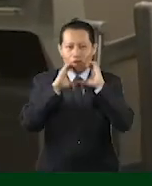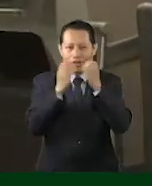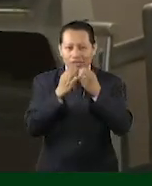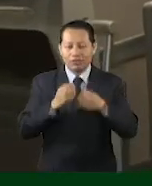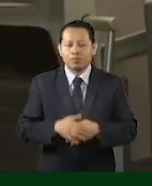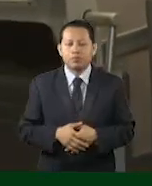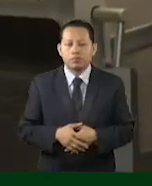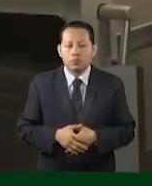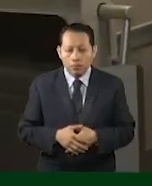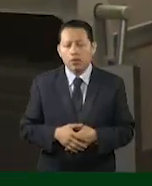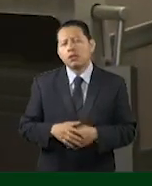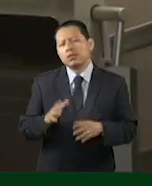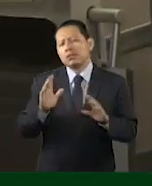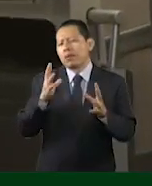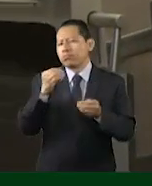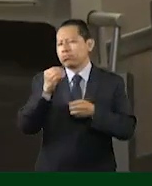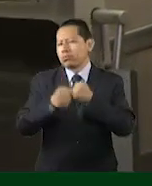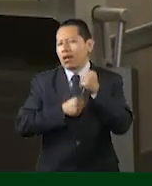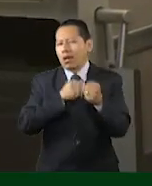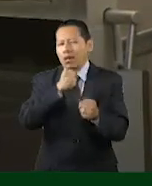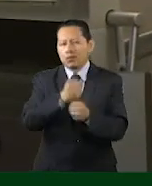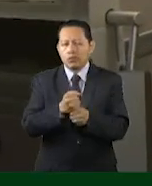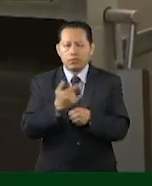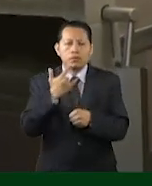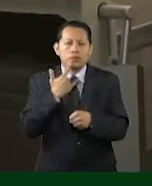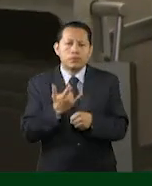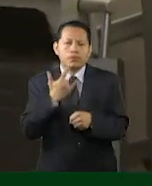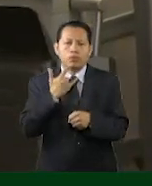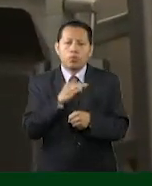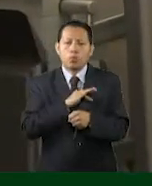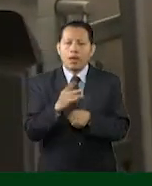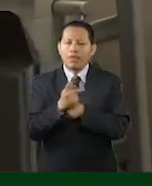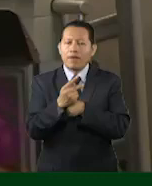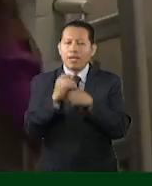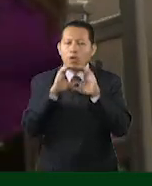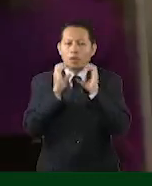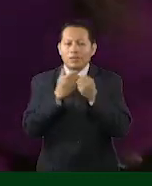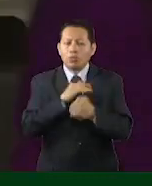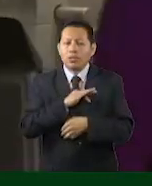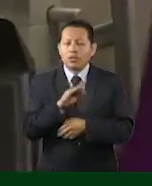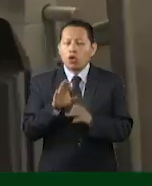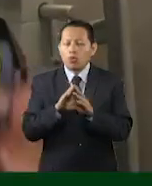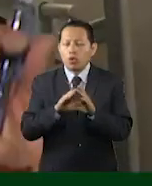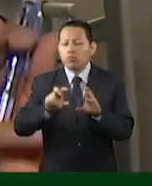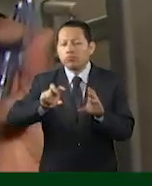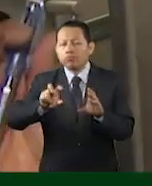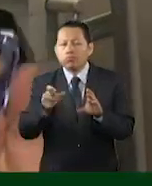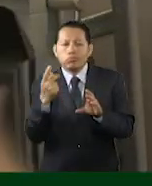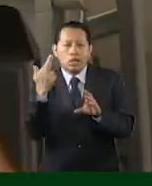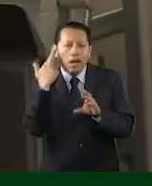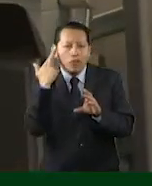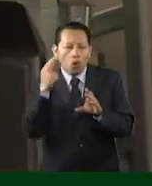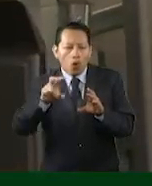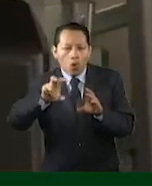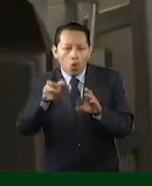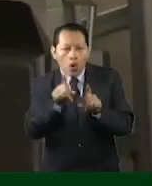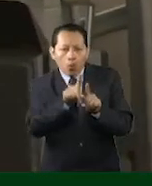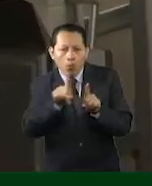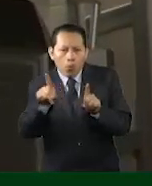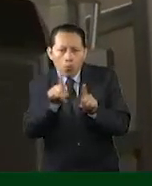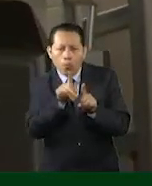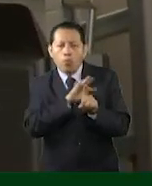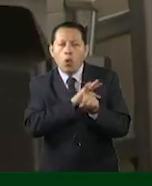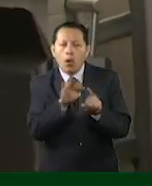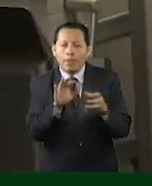Son décadas de un esfuerzo para que el canal del Congreso pueda tener un espectro de radio que le